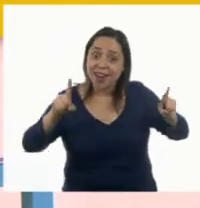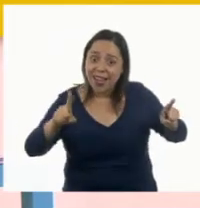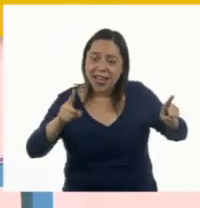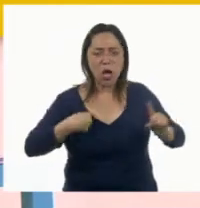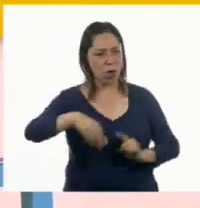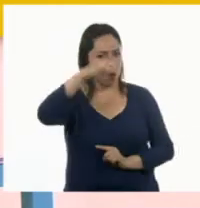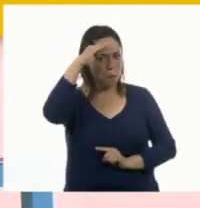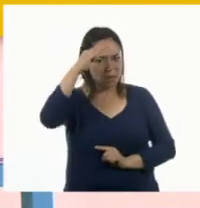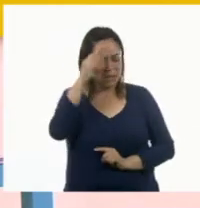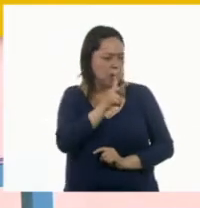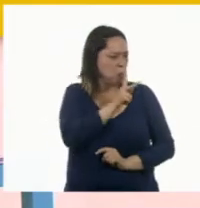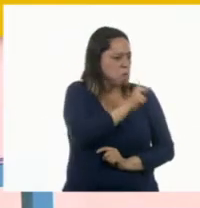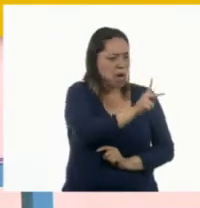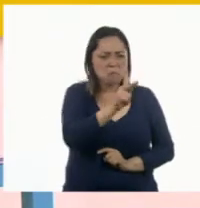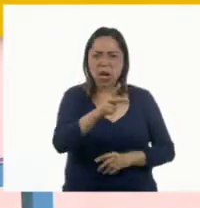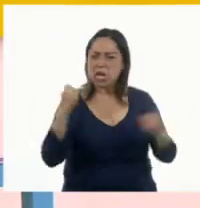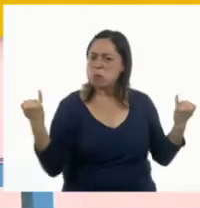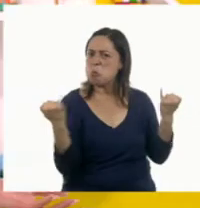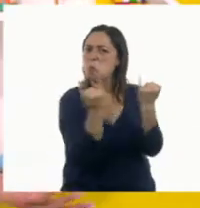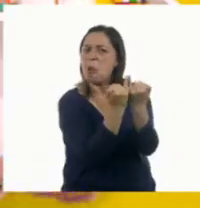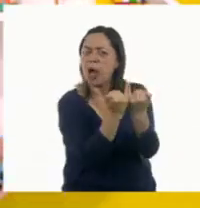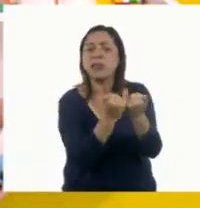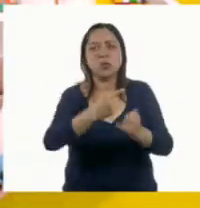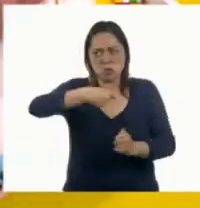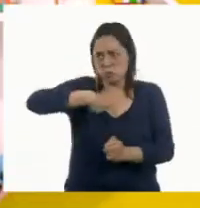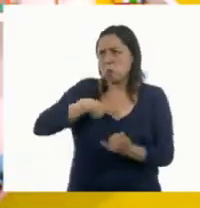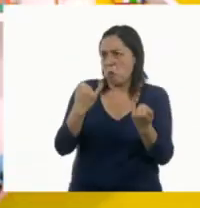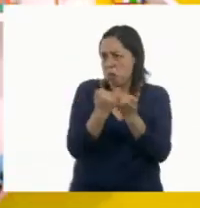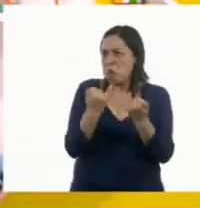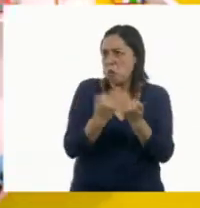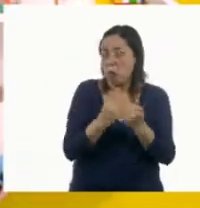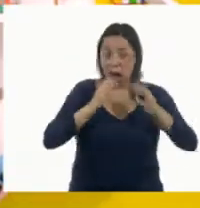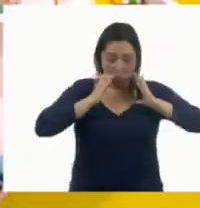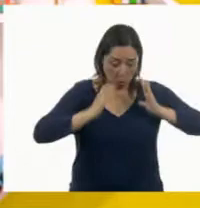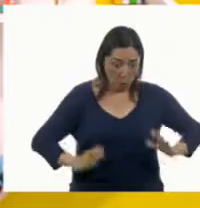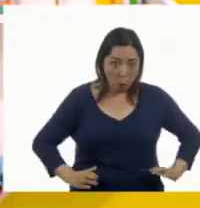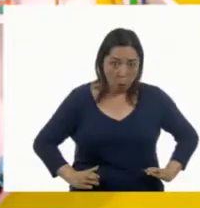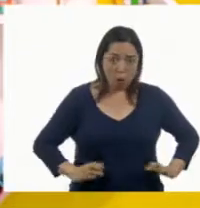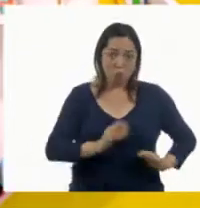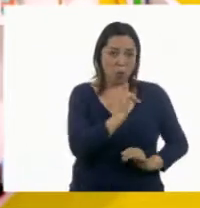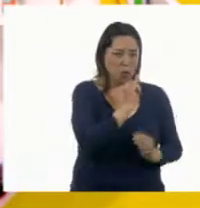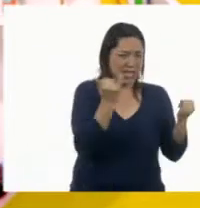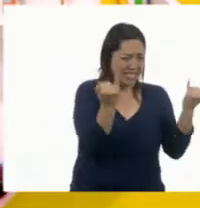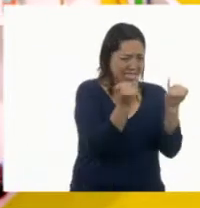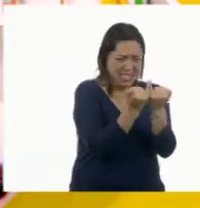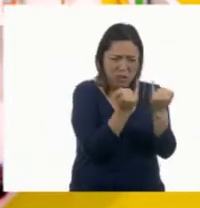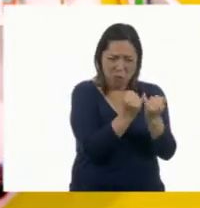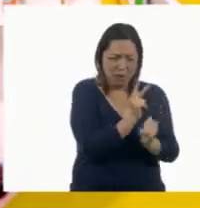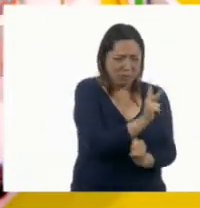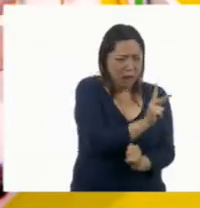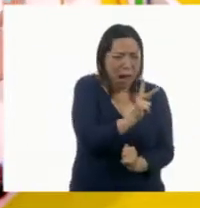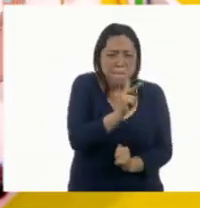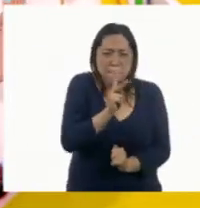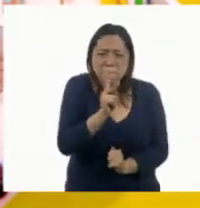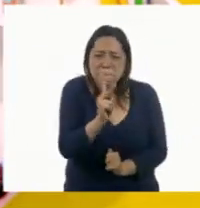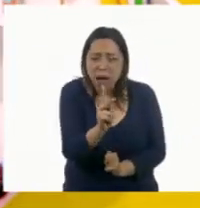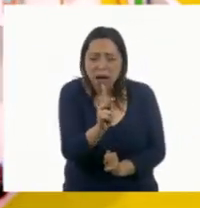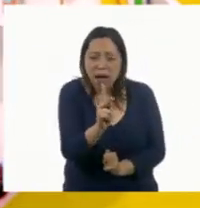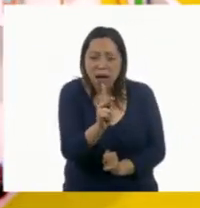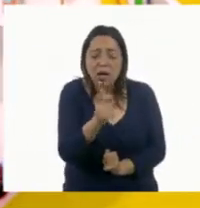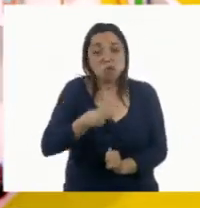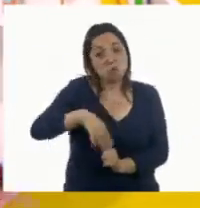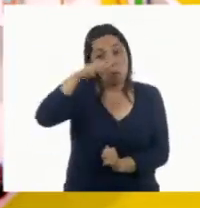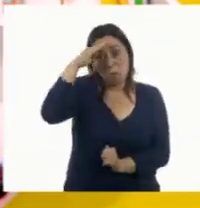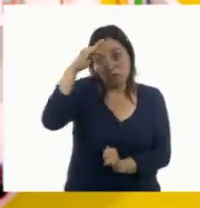pensé que iban a ser iguales. Yo también, porque como se parecen tanto en sus rasgos físicos, pensé que a lo mejor eran